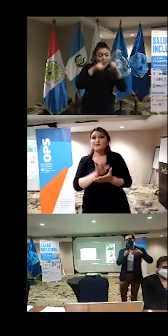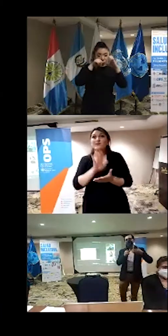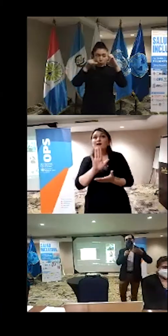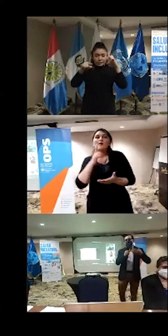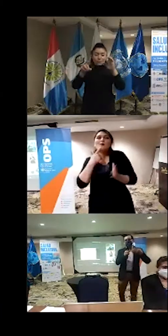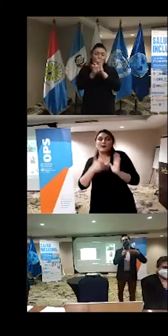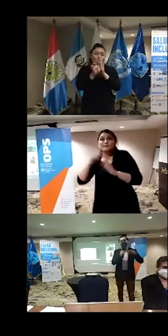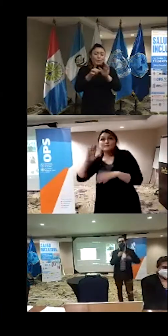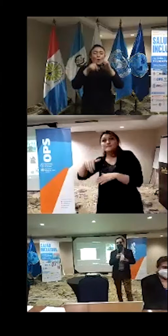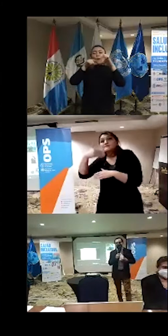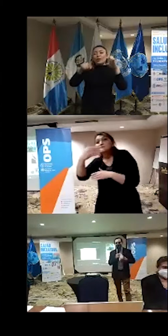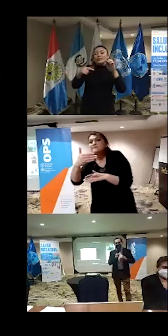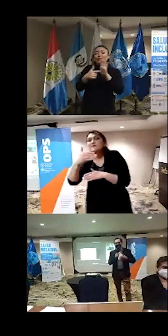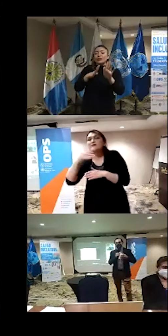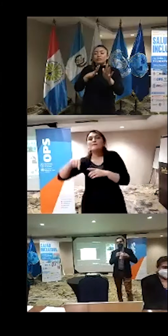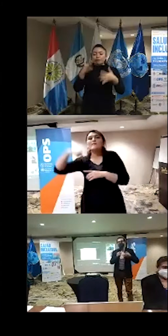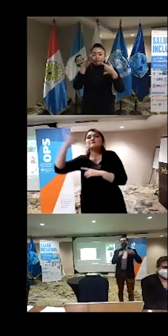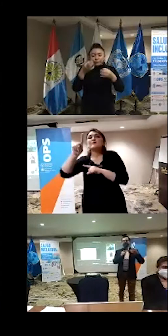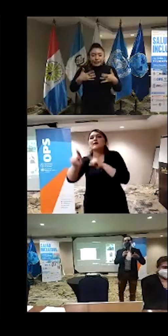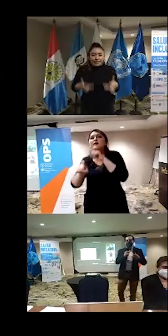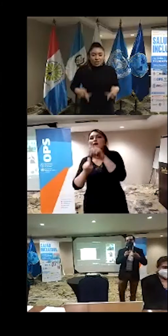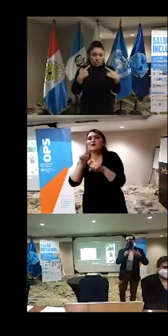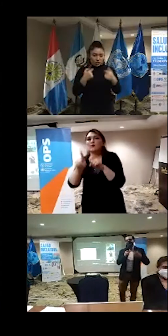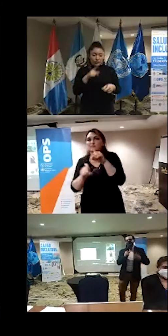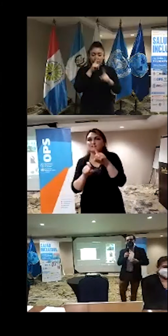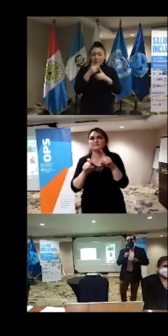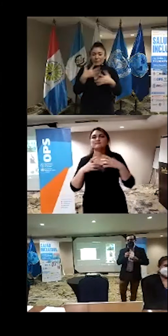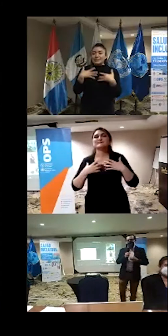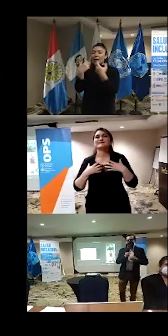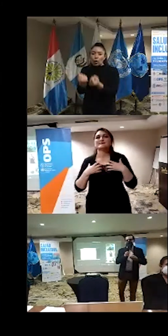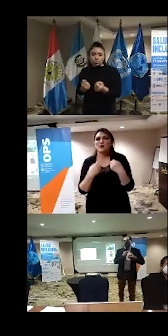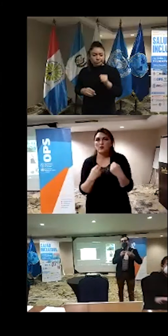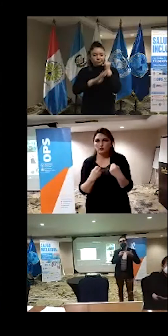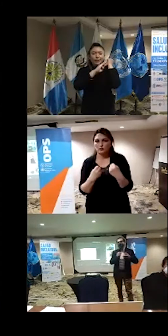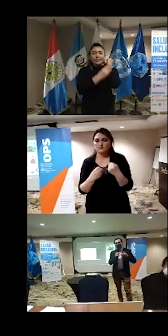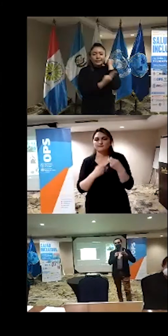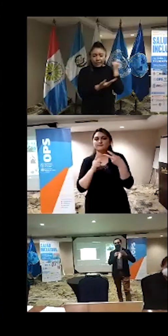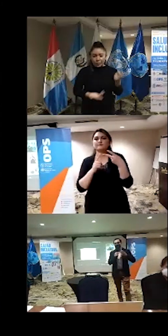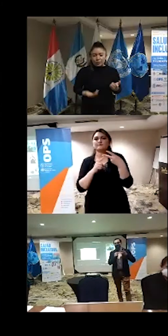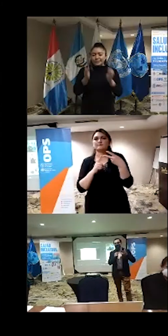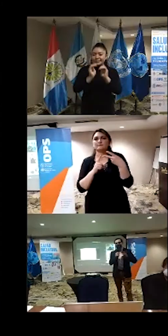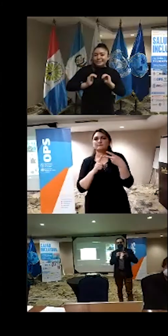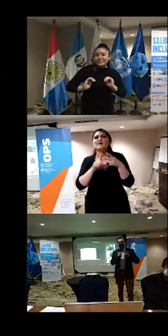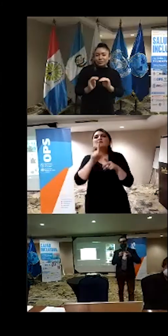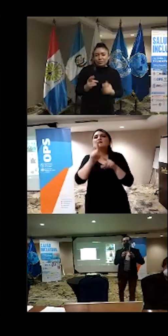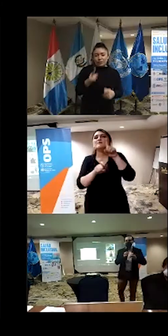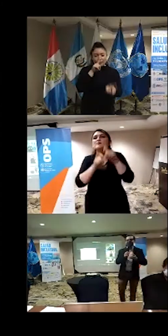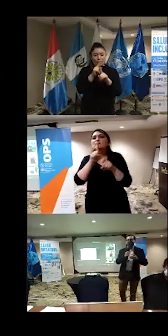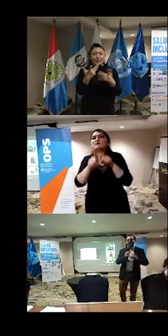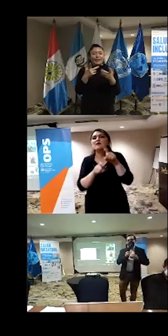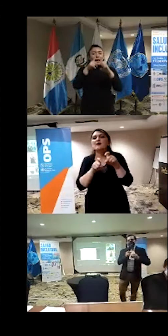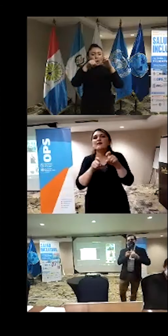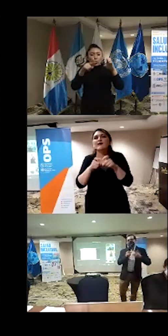ejemplo, la encuesta de condiciones de vida, la encuesta de salud materno-infantil, la encuesta nacional de egresos e